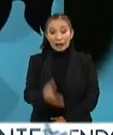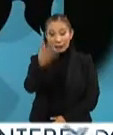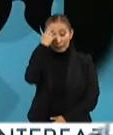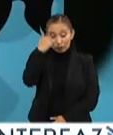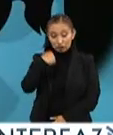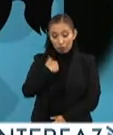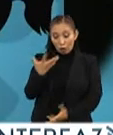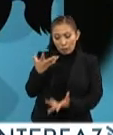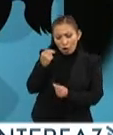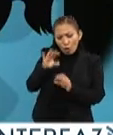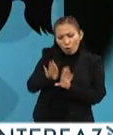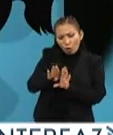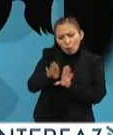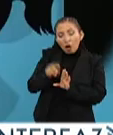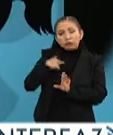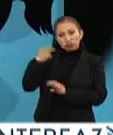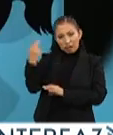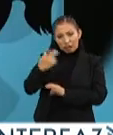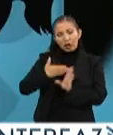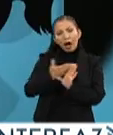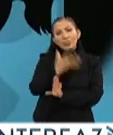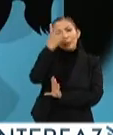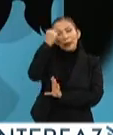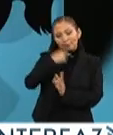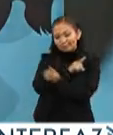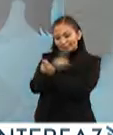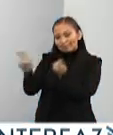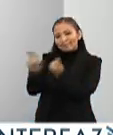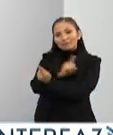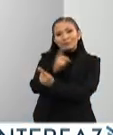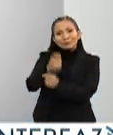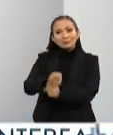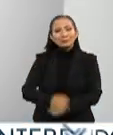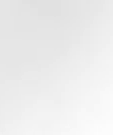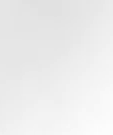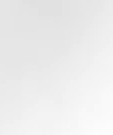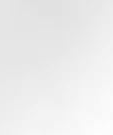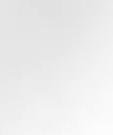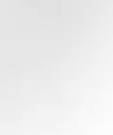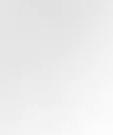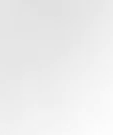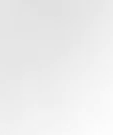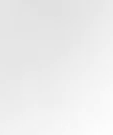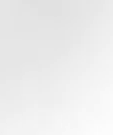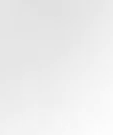Para aprender a aprender, es necesario aprender a convivir.